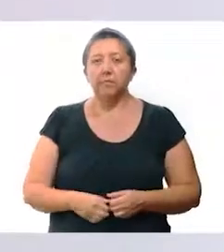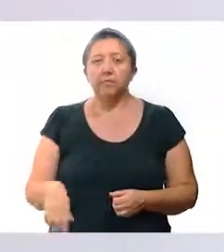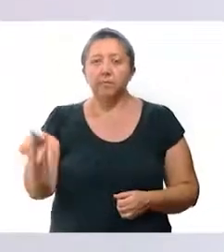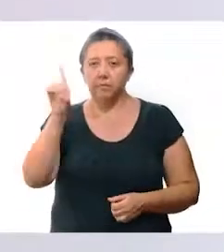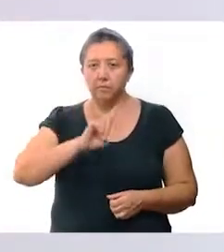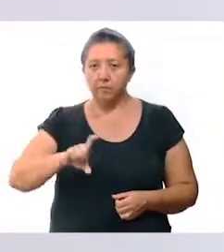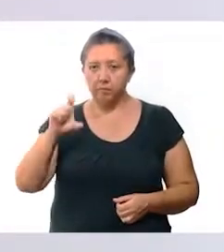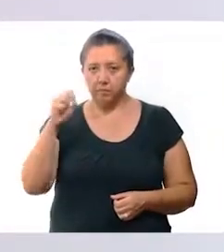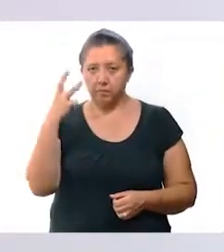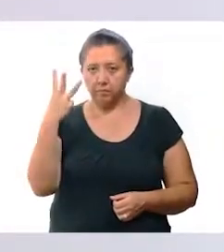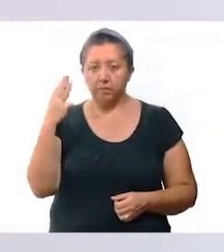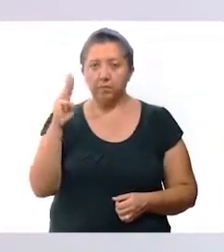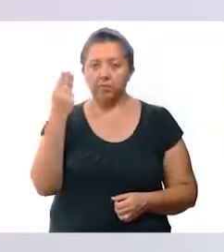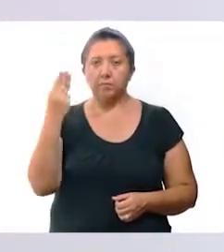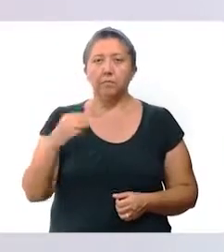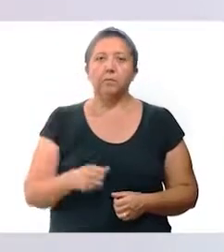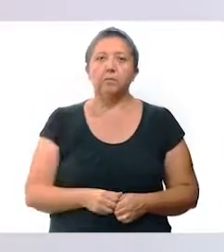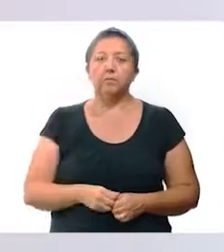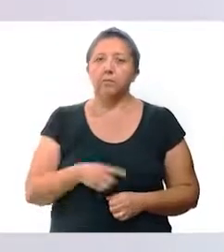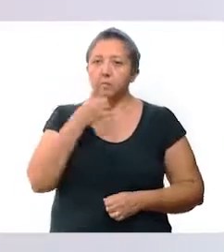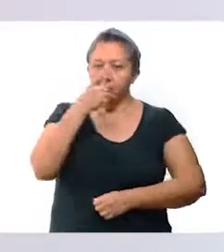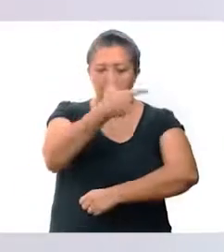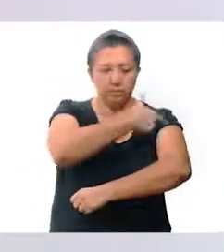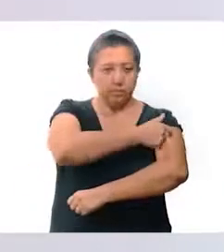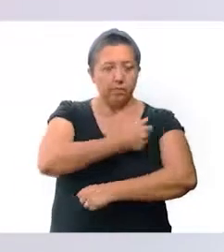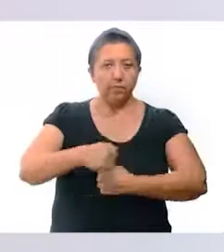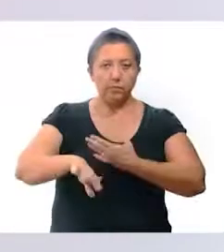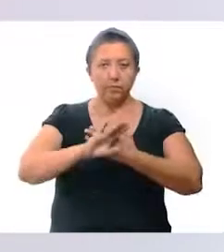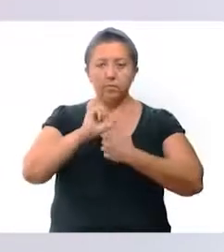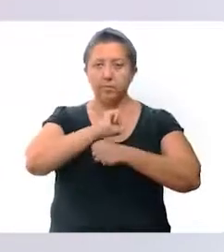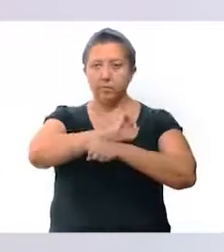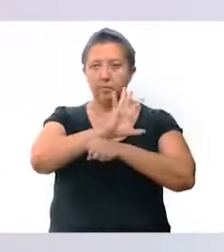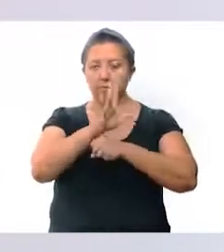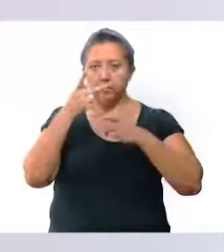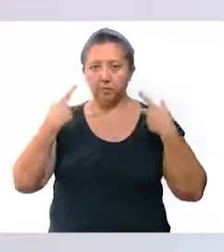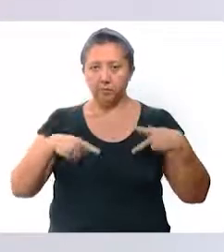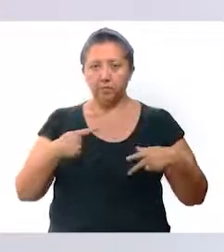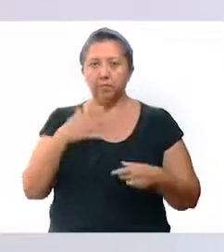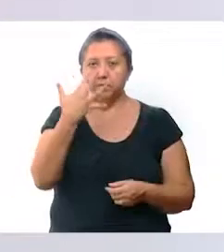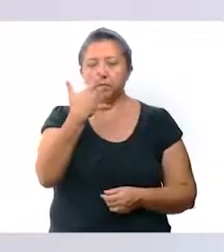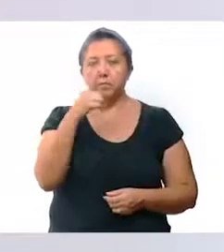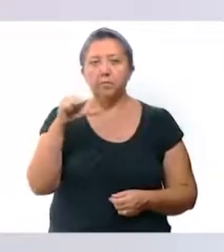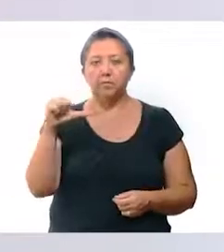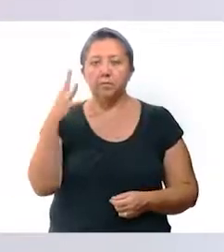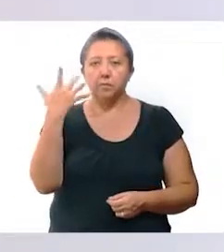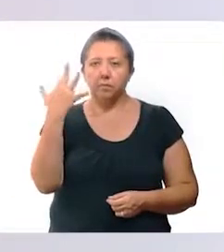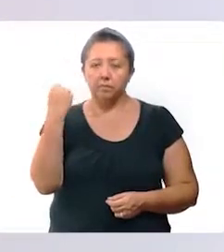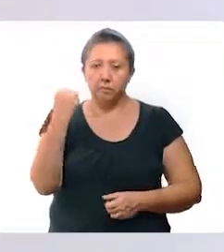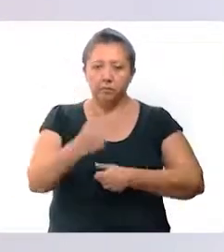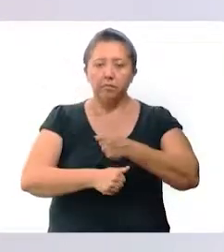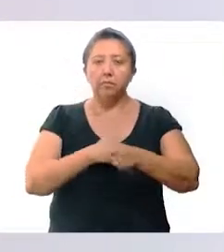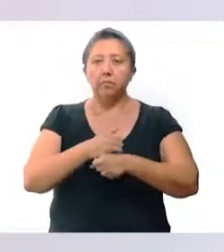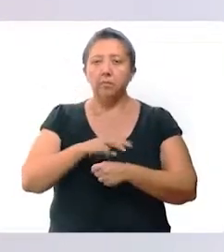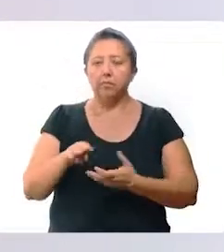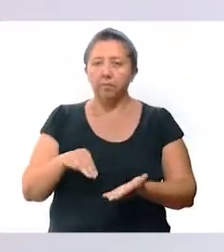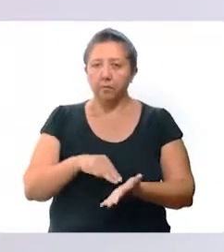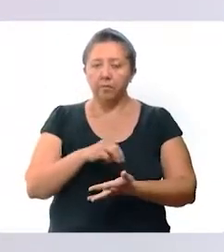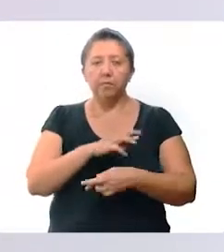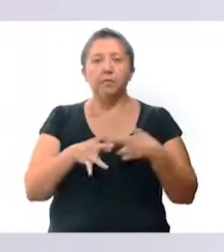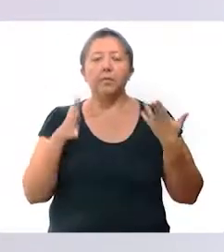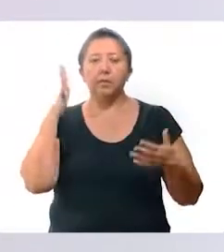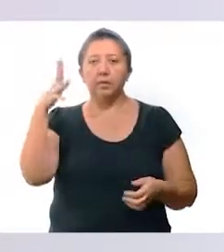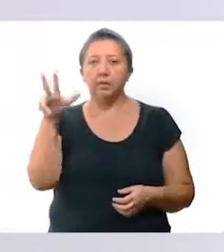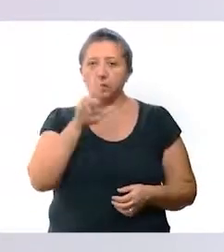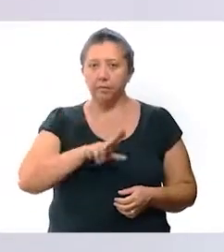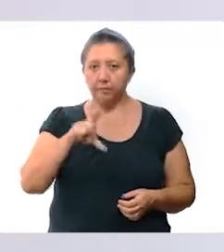de este domingo 23 de mayo. La aplicación de la vacuna contra el coronavirus para personas de 50 a 59 años en Mérida se realizará